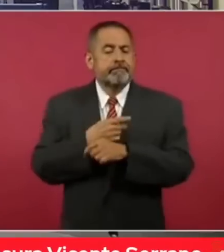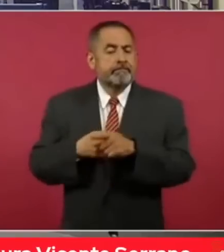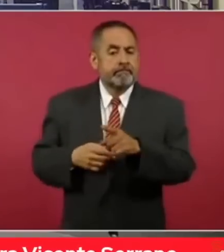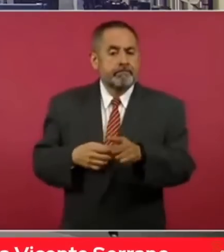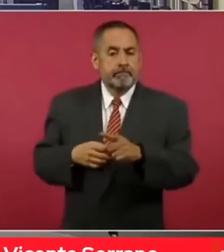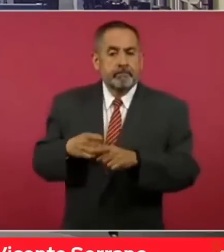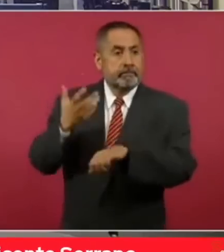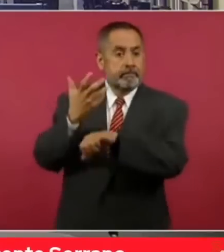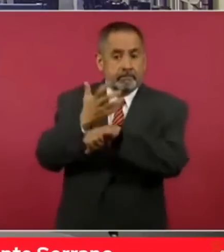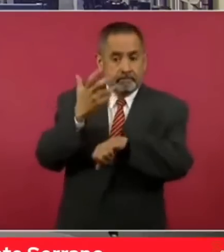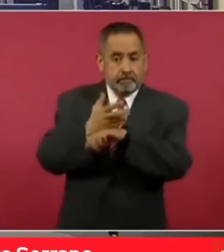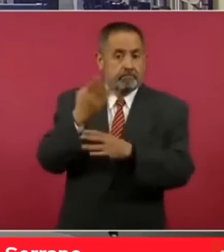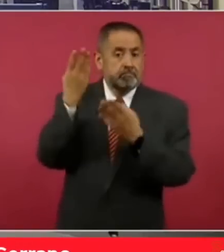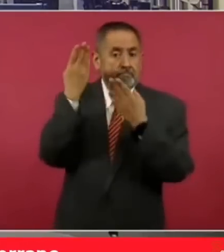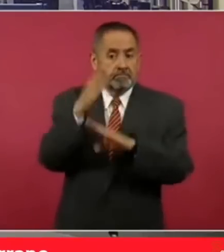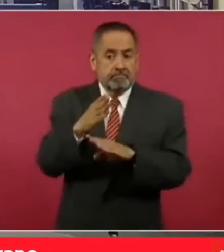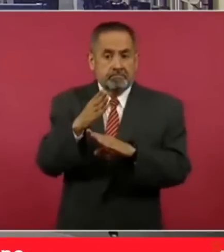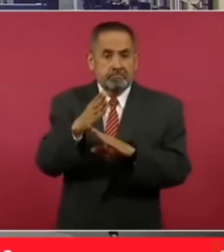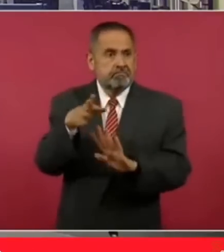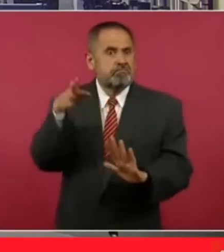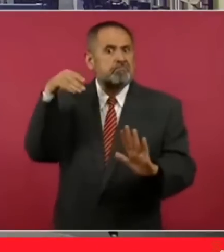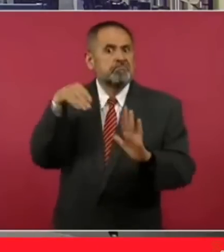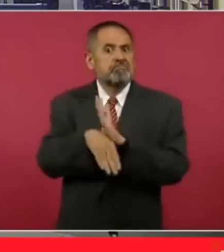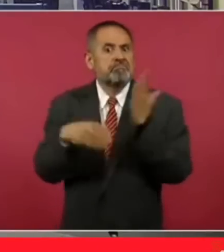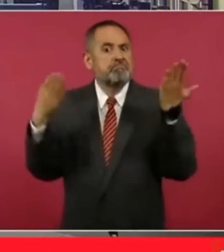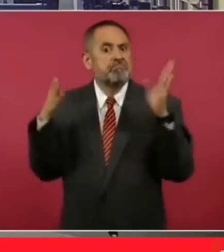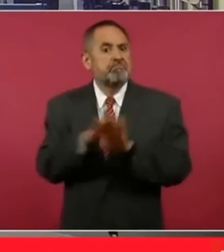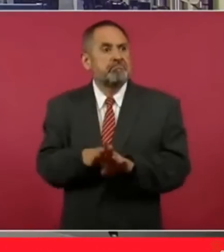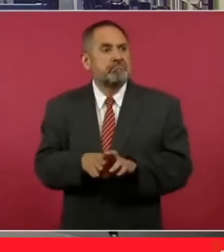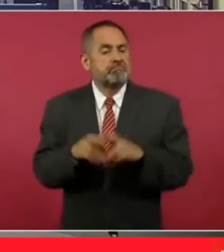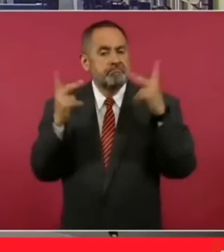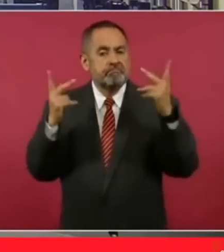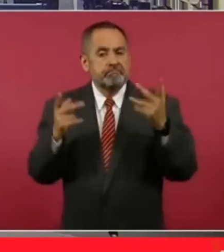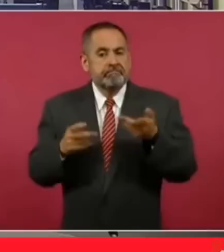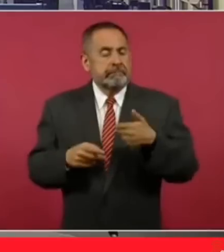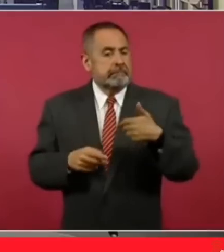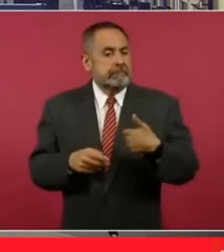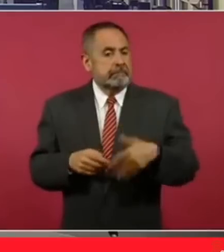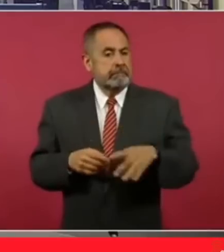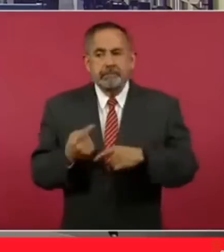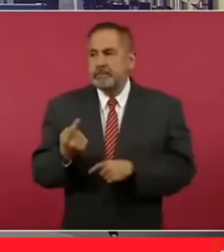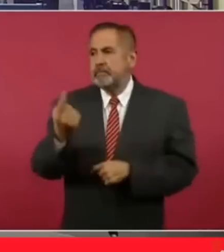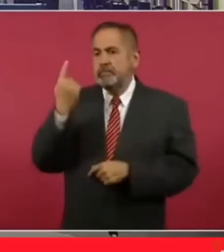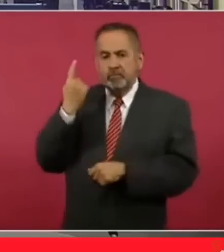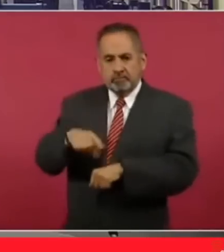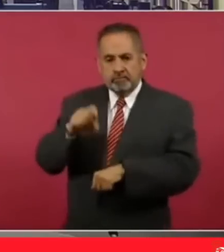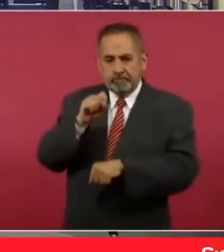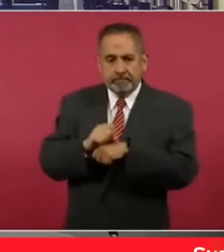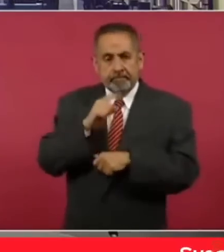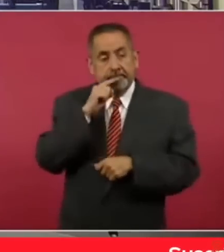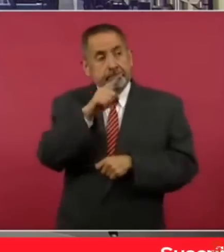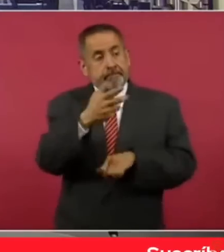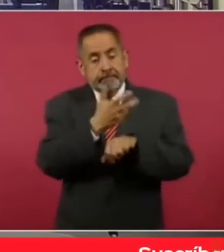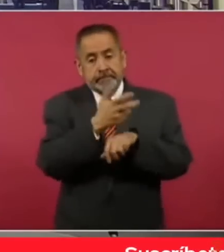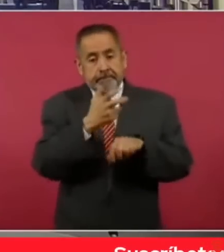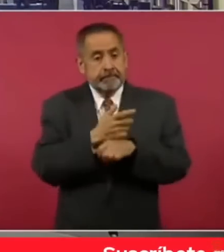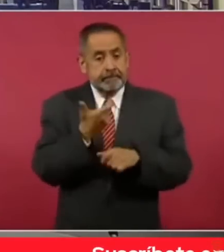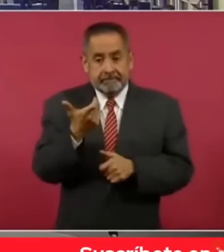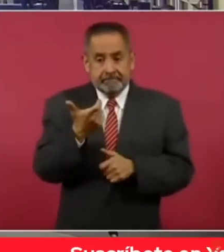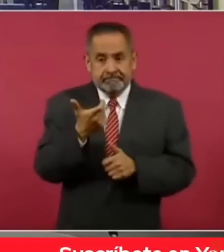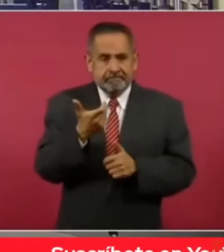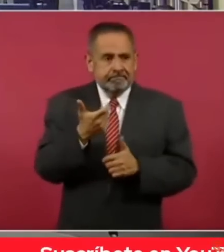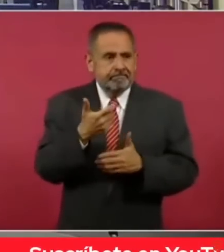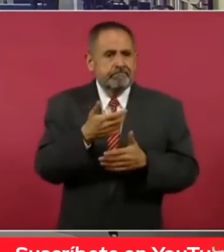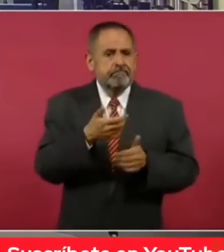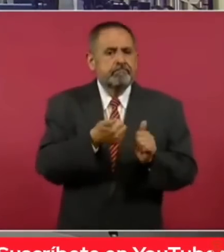que va del año en los Estados Unidos. Los datos dados a conocer la semana pasada indican una desaceleración de la